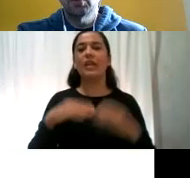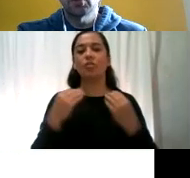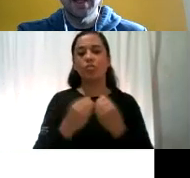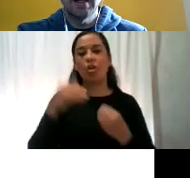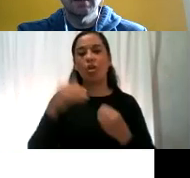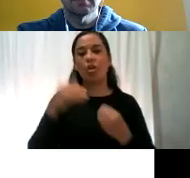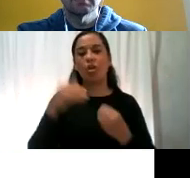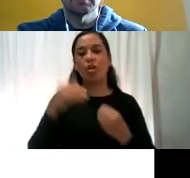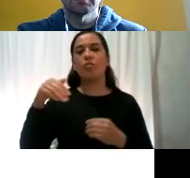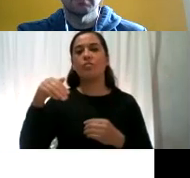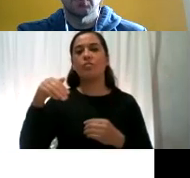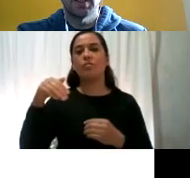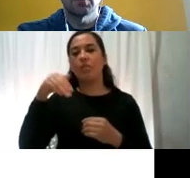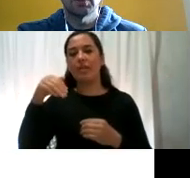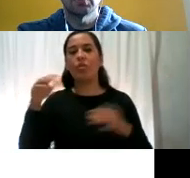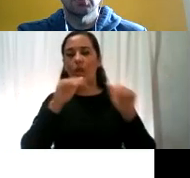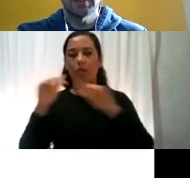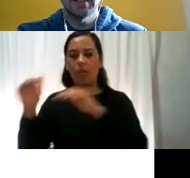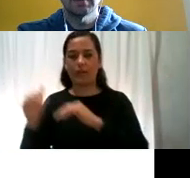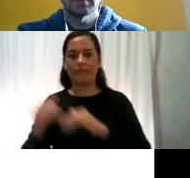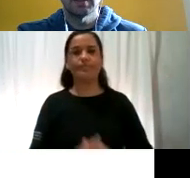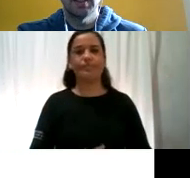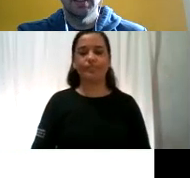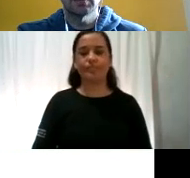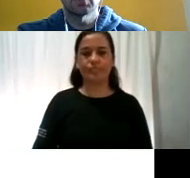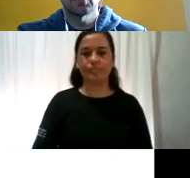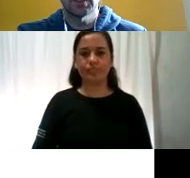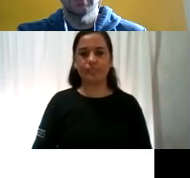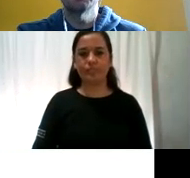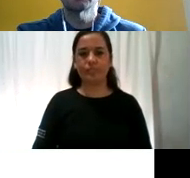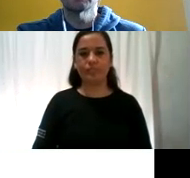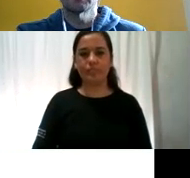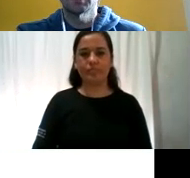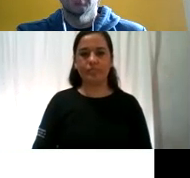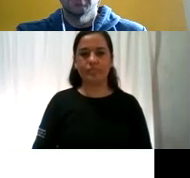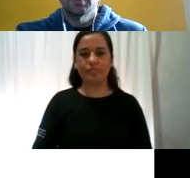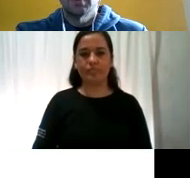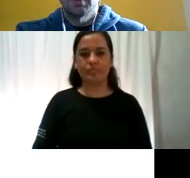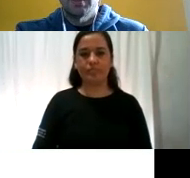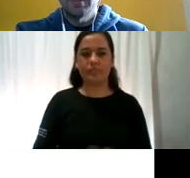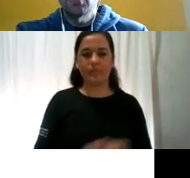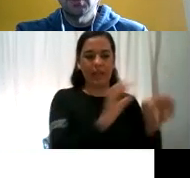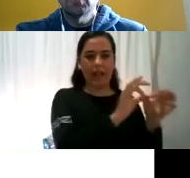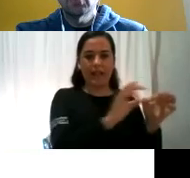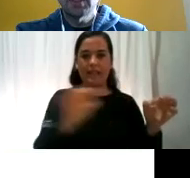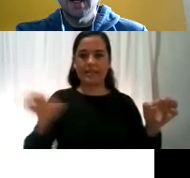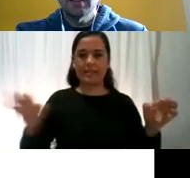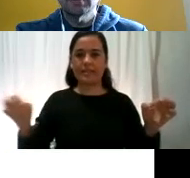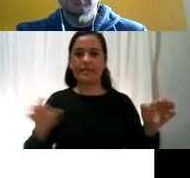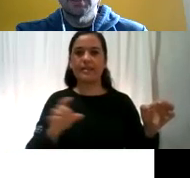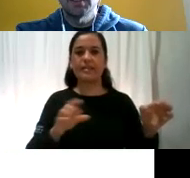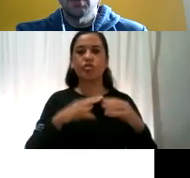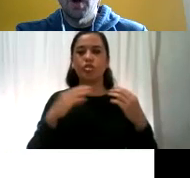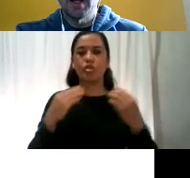la luz total, o la longitud total, L total, la longitud